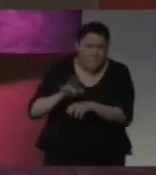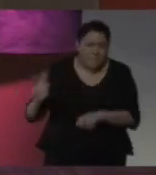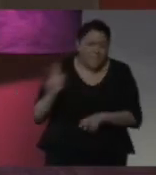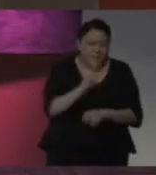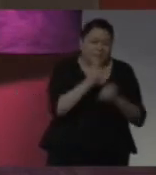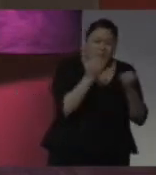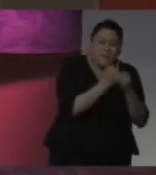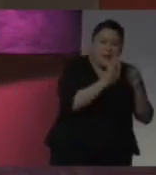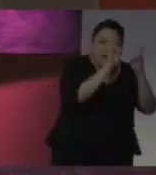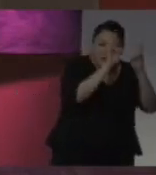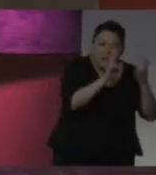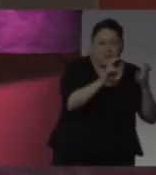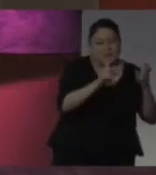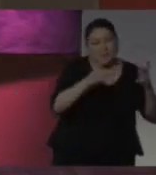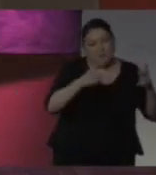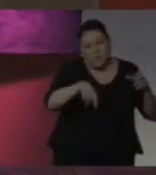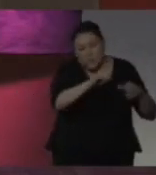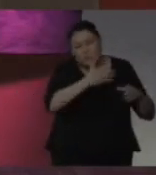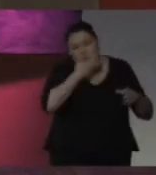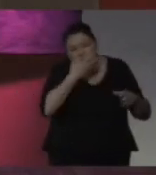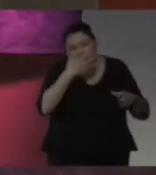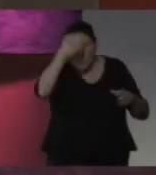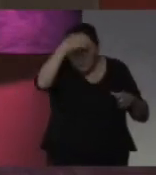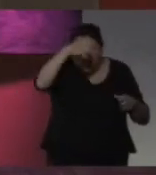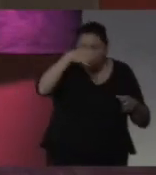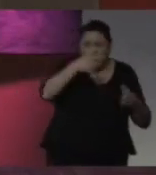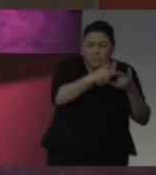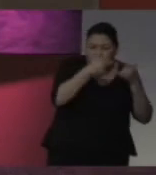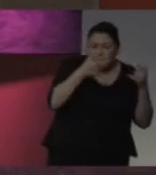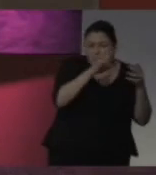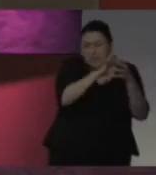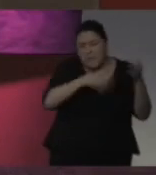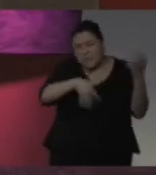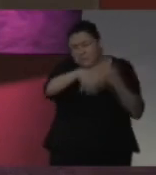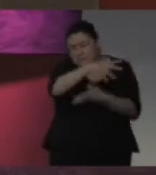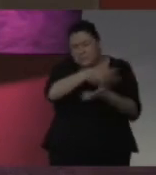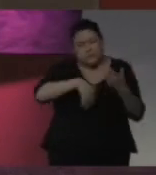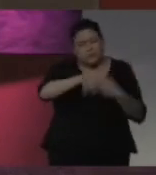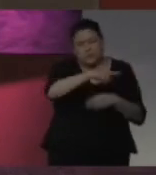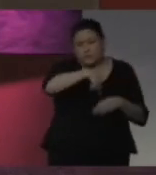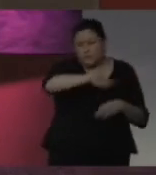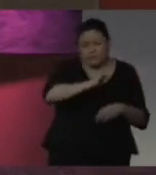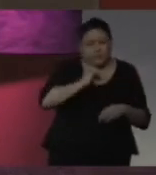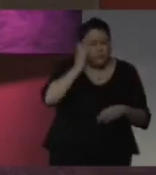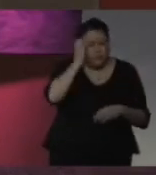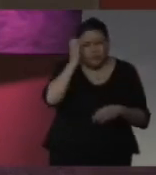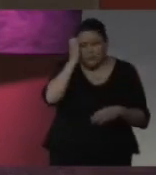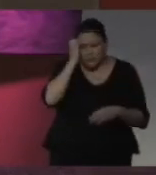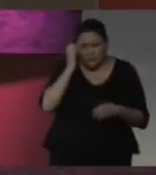también con nociones maravillosas como las que hablaron en esta mesa sobre